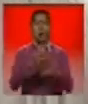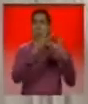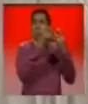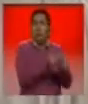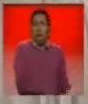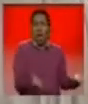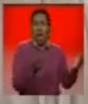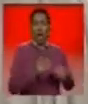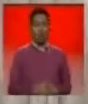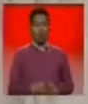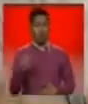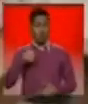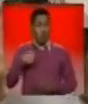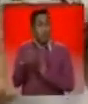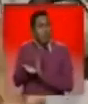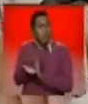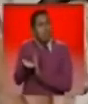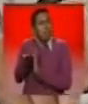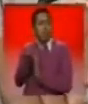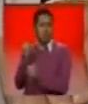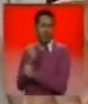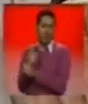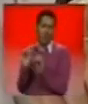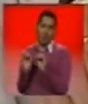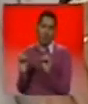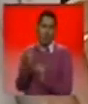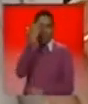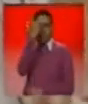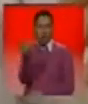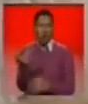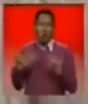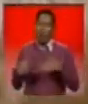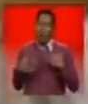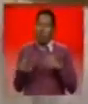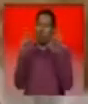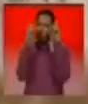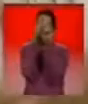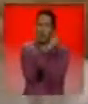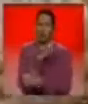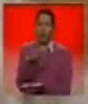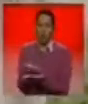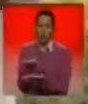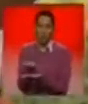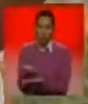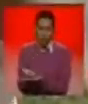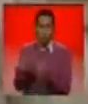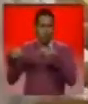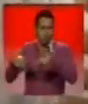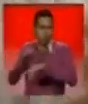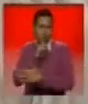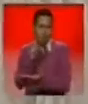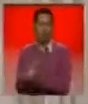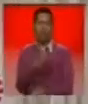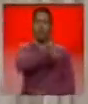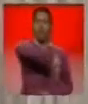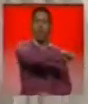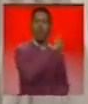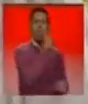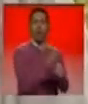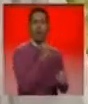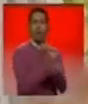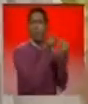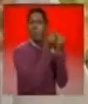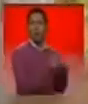un poco el desempleo, pero porque ha crecido la población económicamente activa y la economía no genera suficiente empleo para atender la nueva mano de obra que se